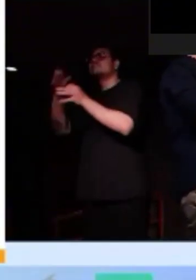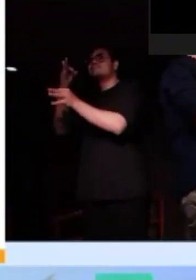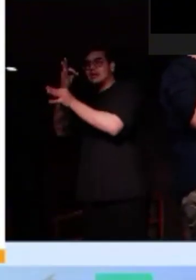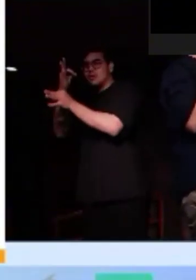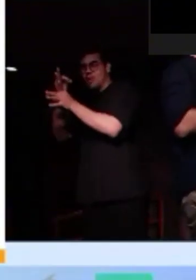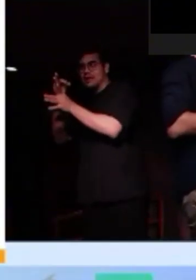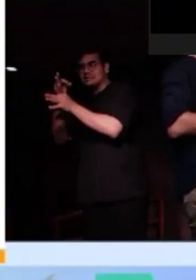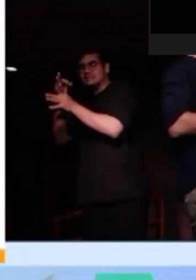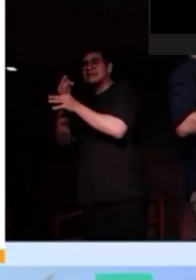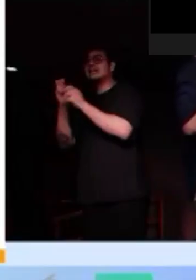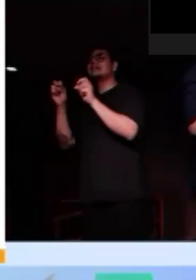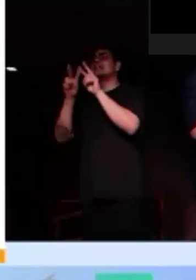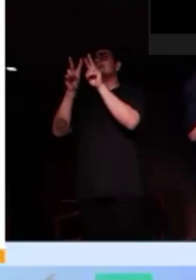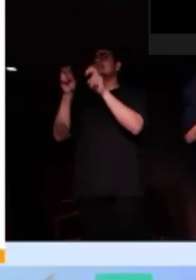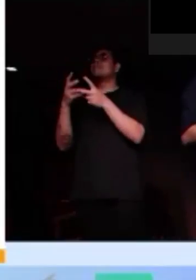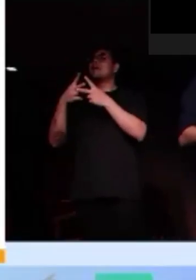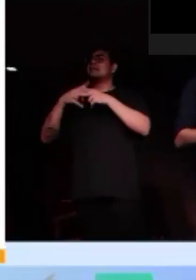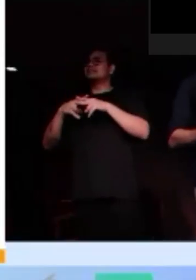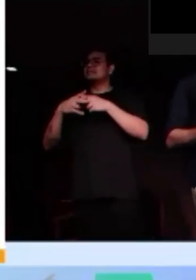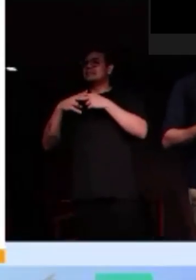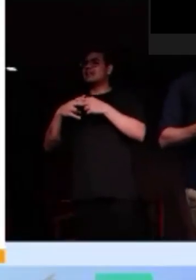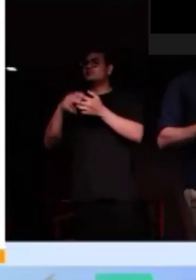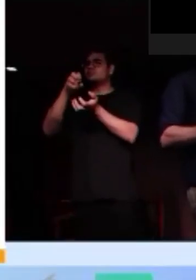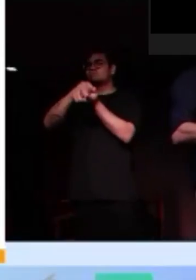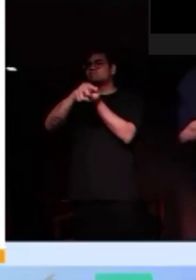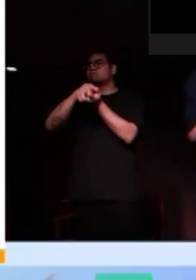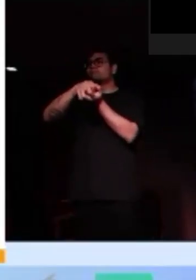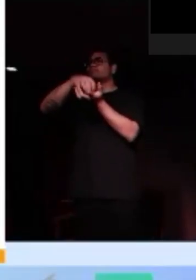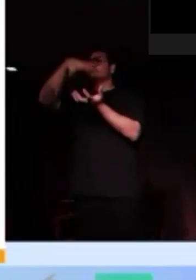las levaduras y la fermentación.